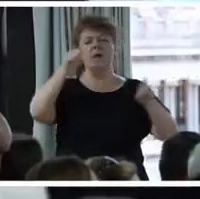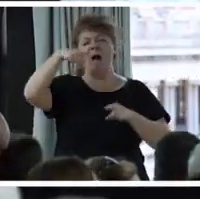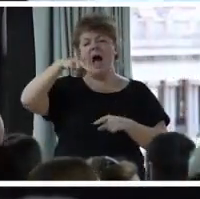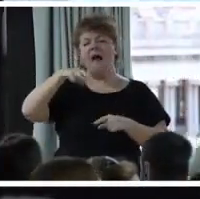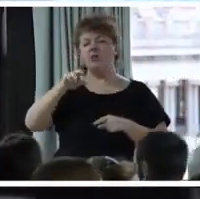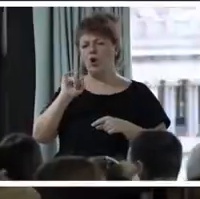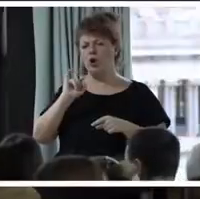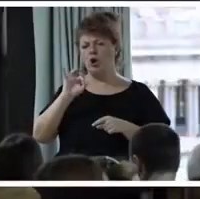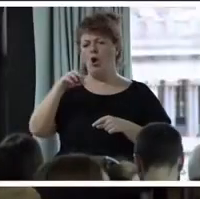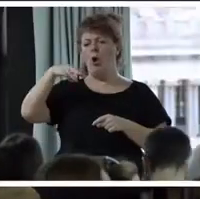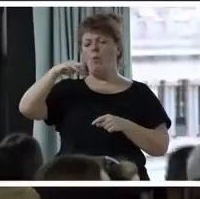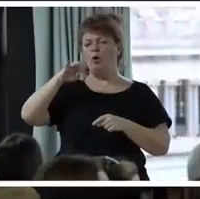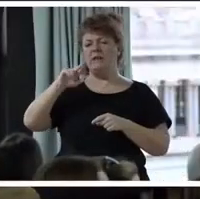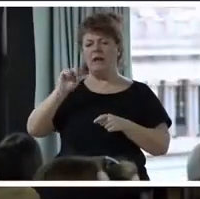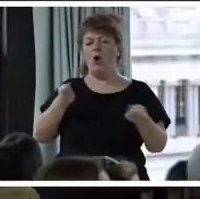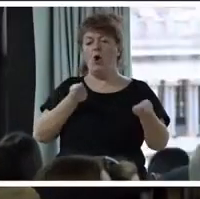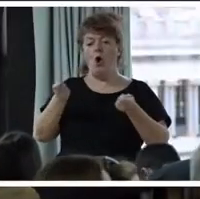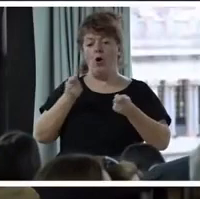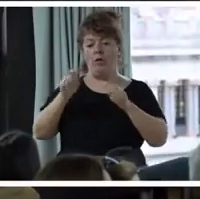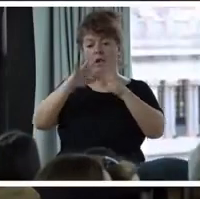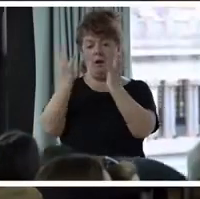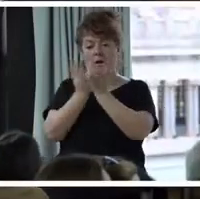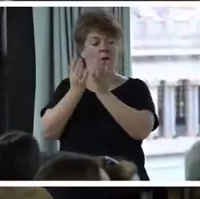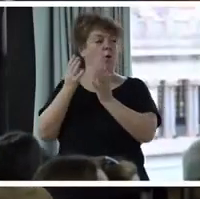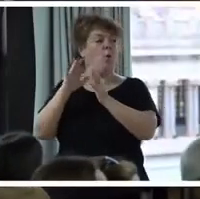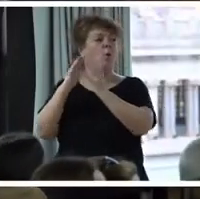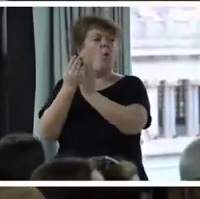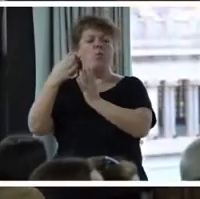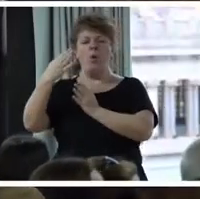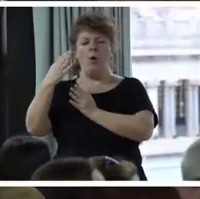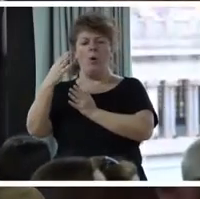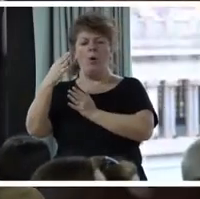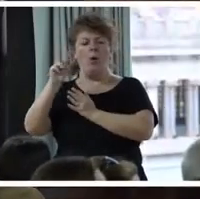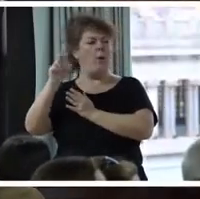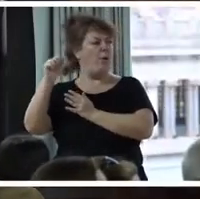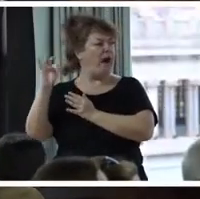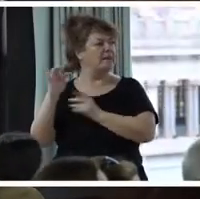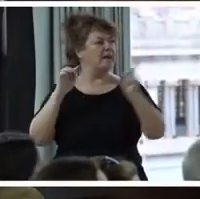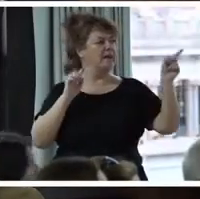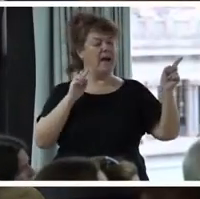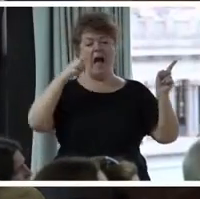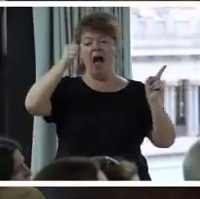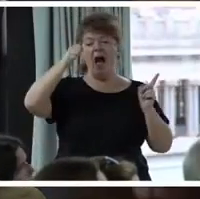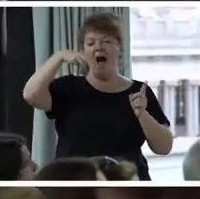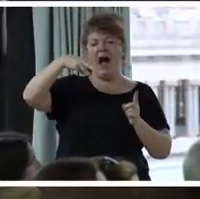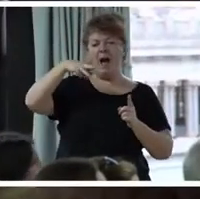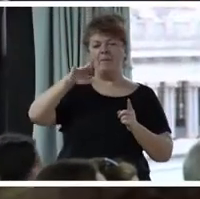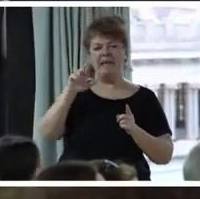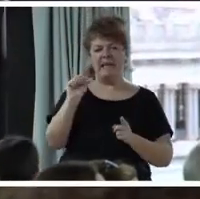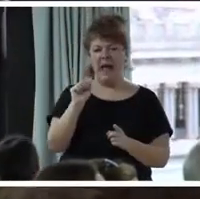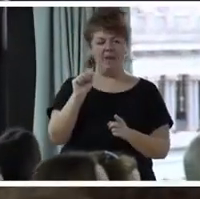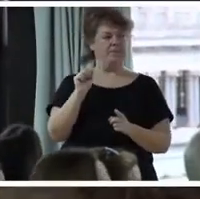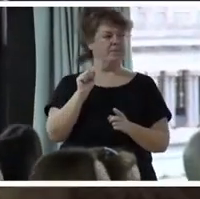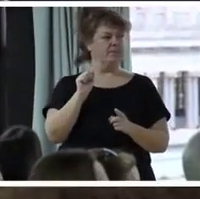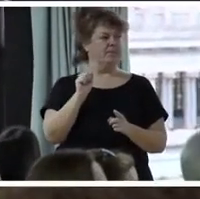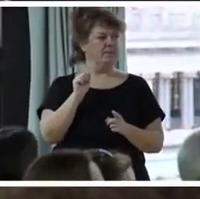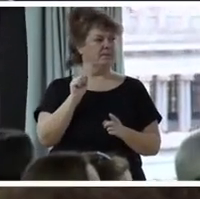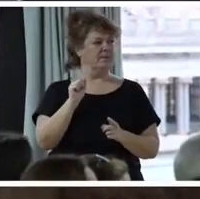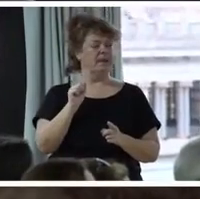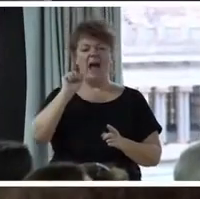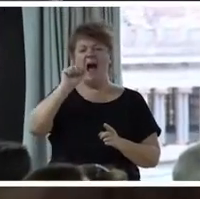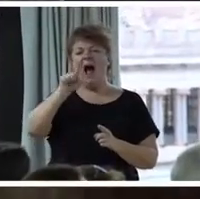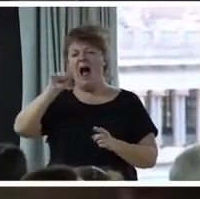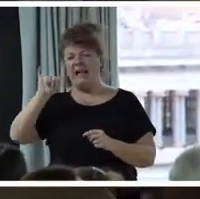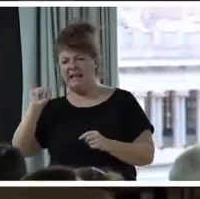anonio Montero coordinador general de mundubat con con Amira Amira como nos decía ahora chik